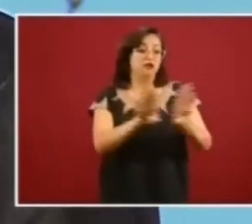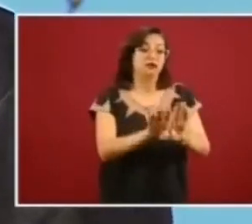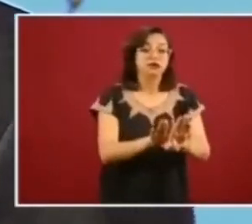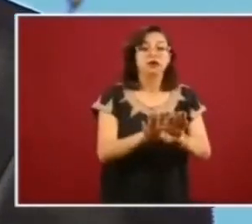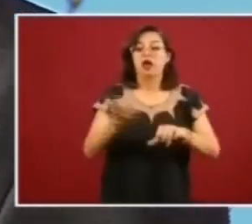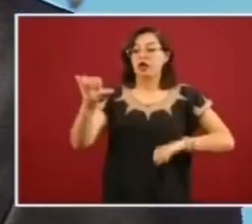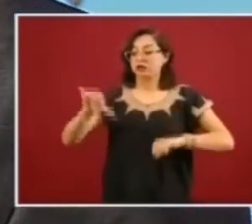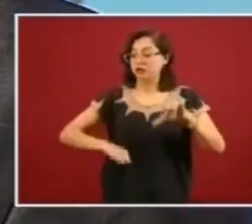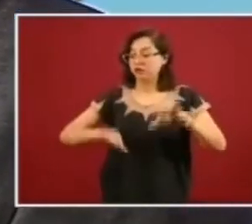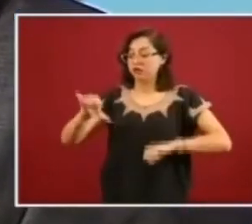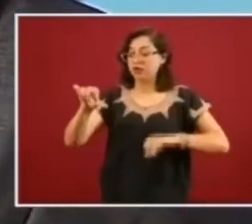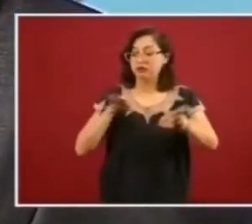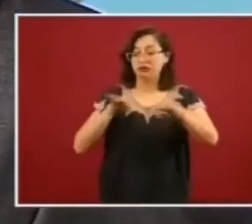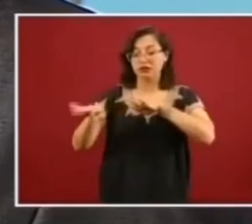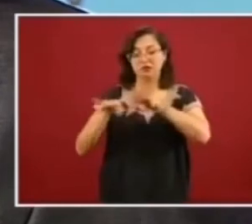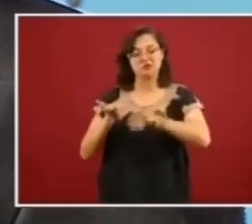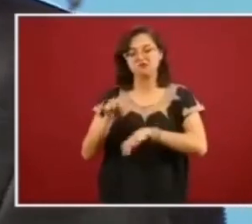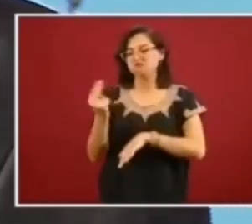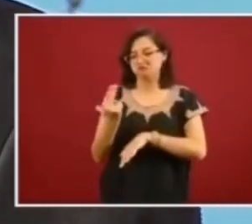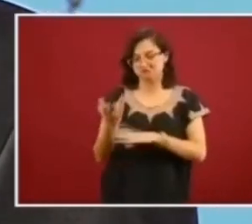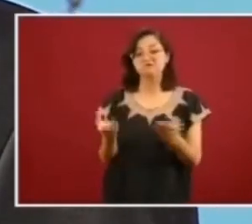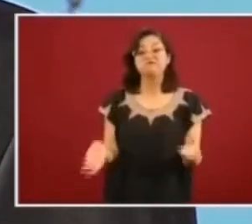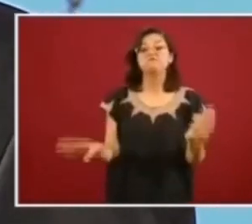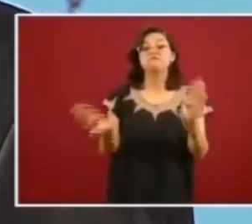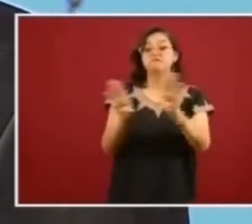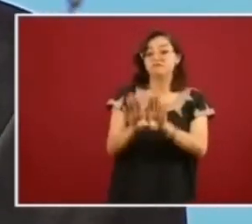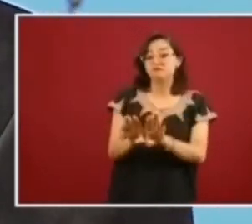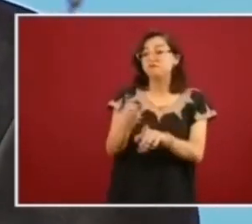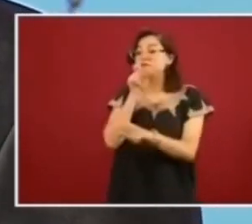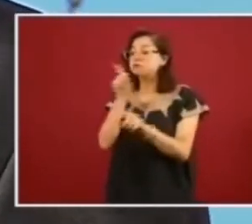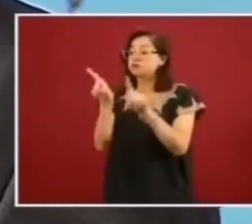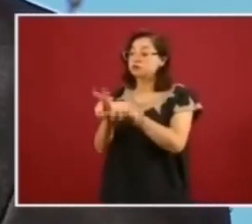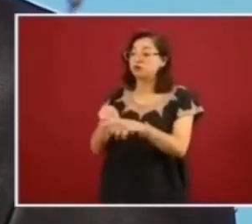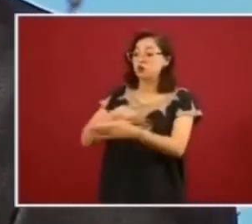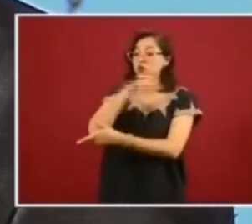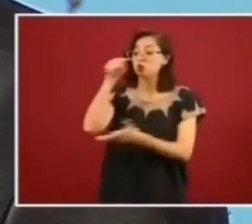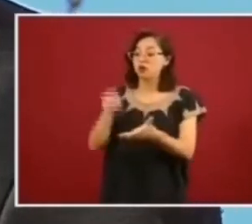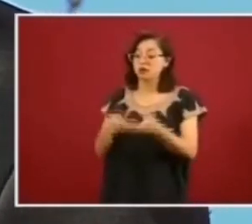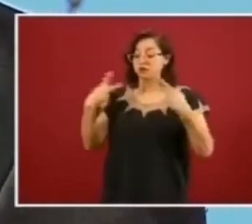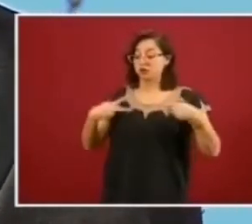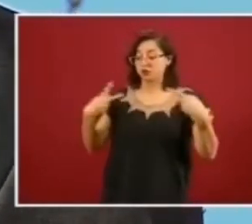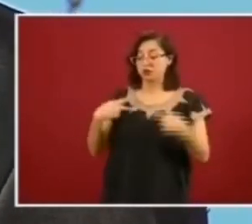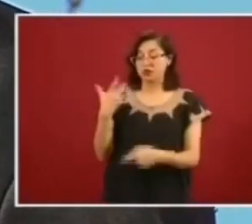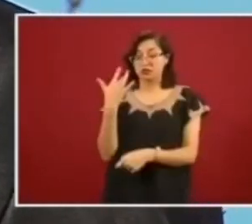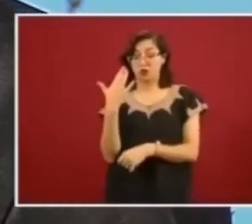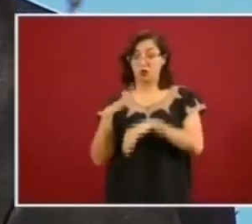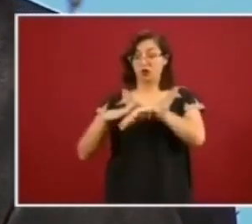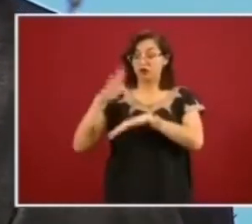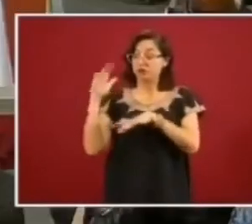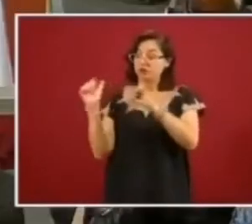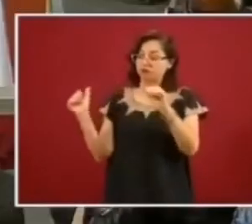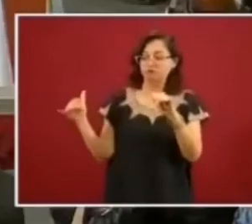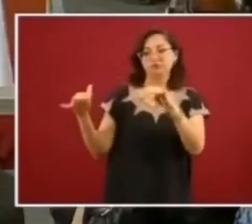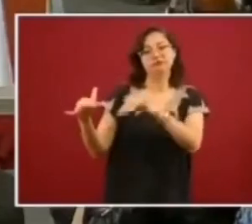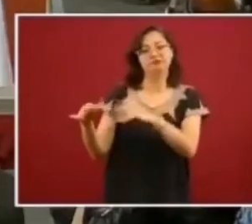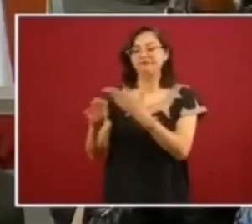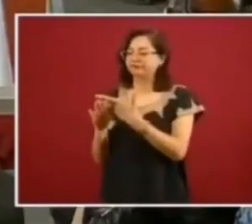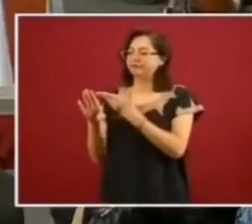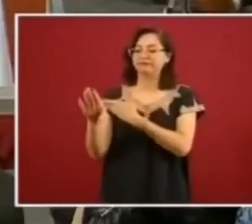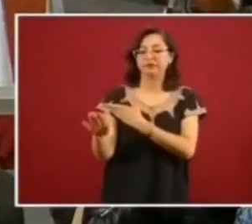las actividades laborales no críticas y se evitaron las congregaciones públicas superiores a 50 personas, esto va